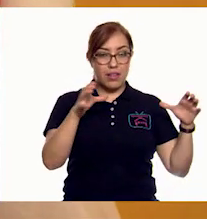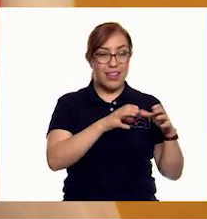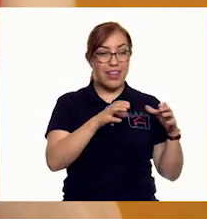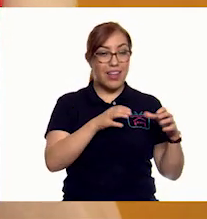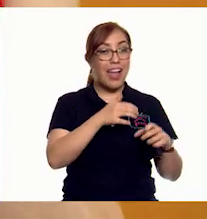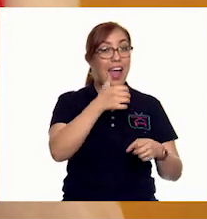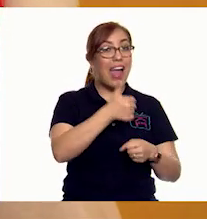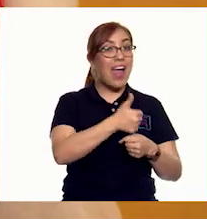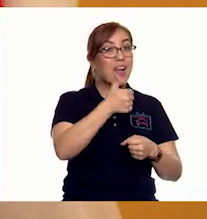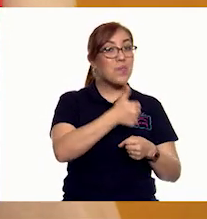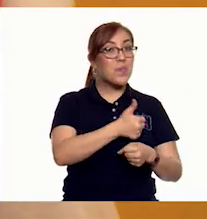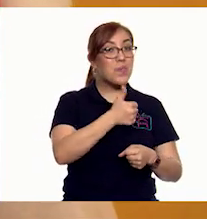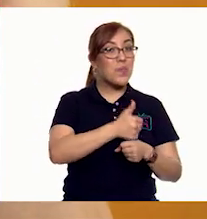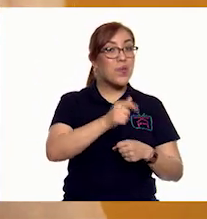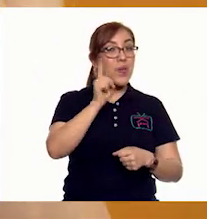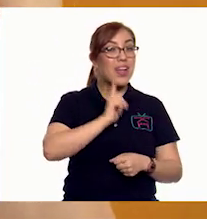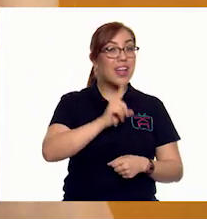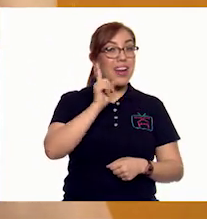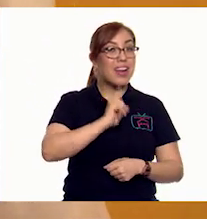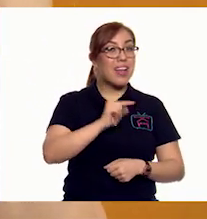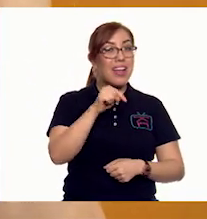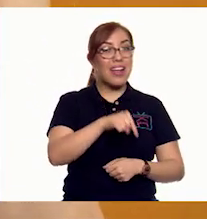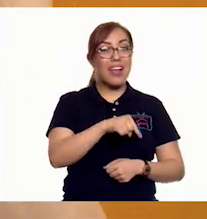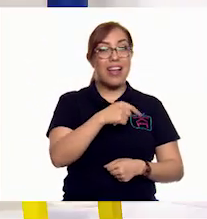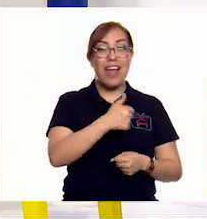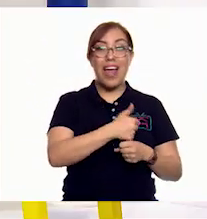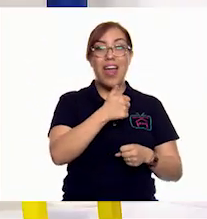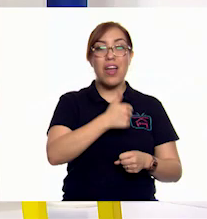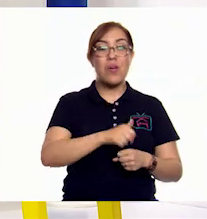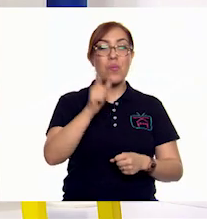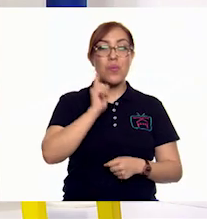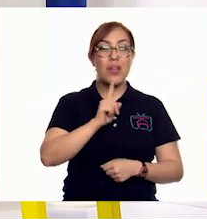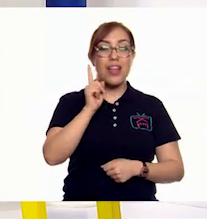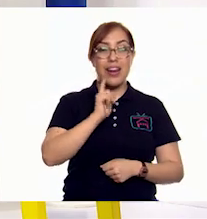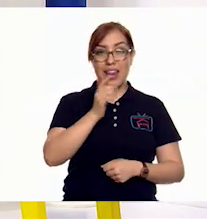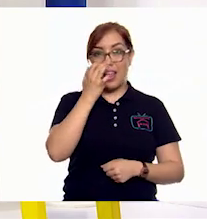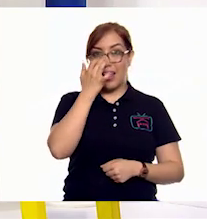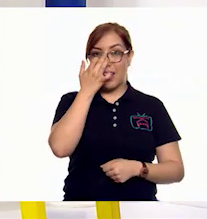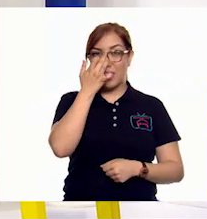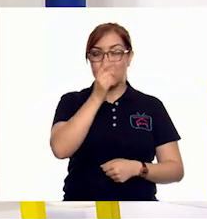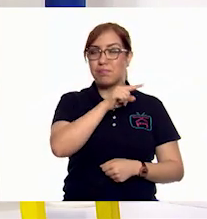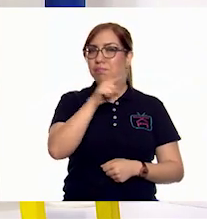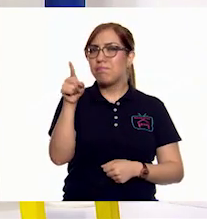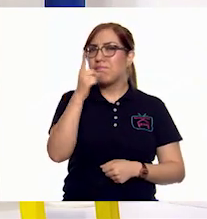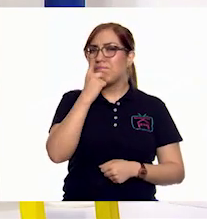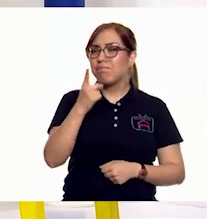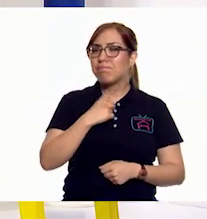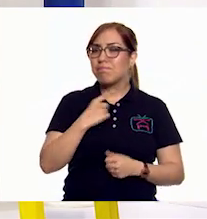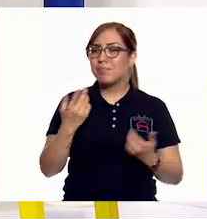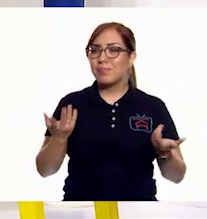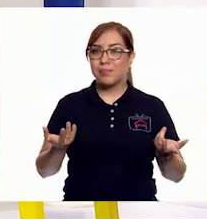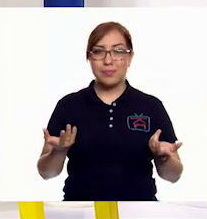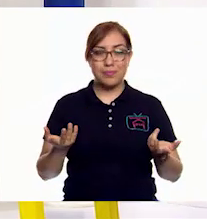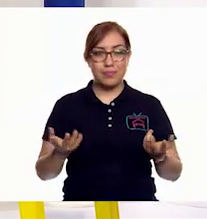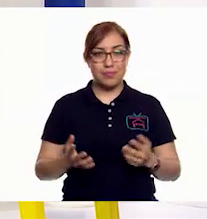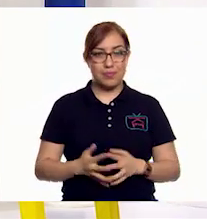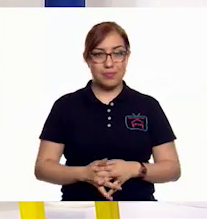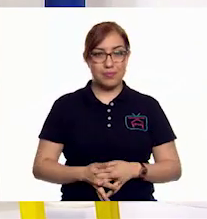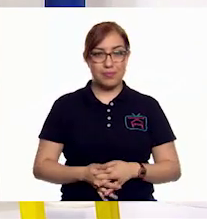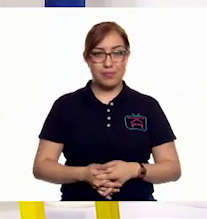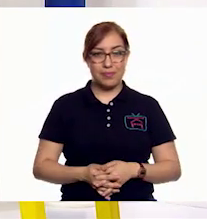abuela, ah, pues es? Entonces, ¿qué será? ¿Ustedes qué dicen?